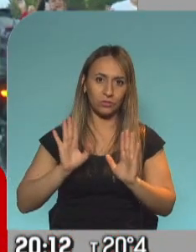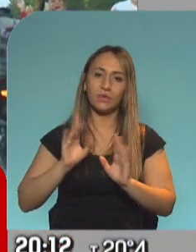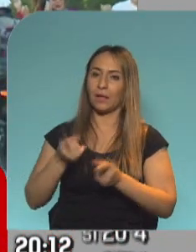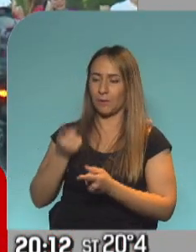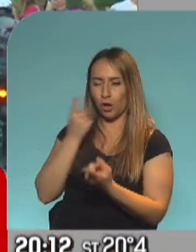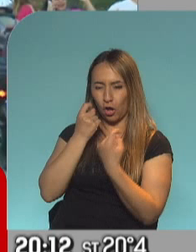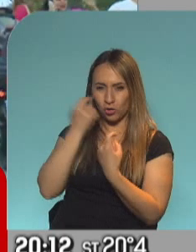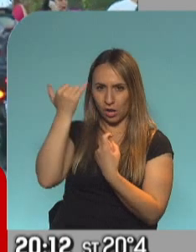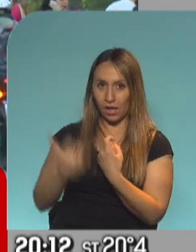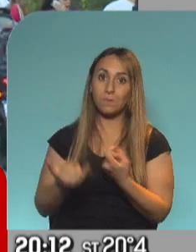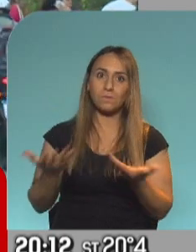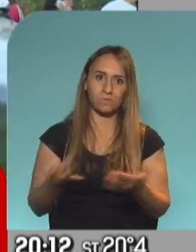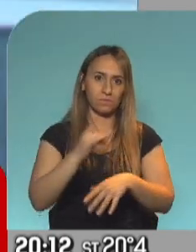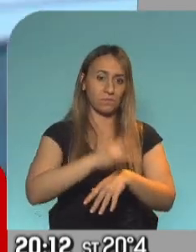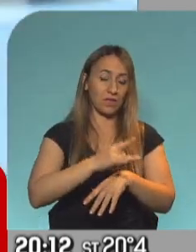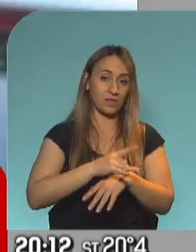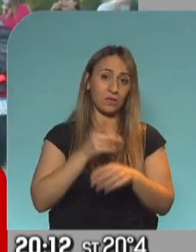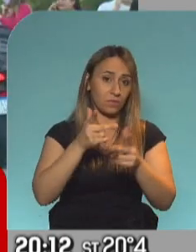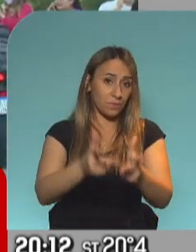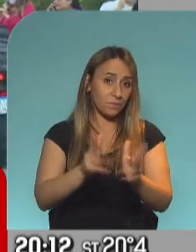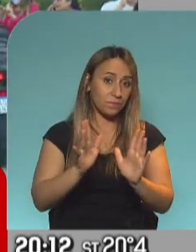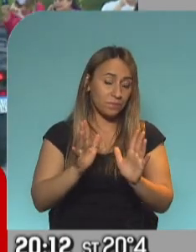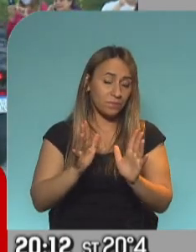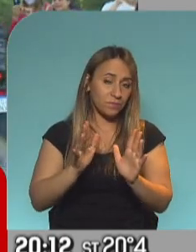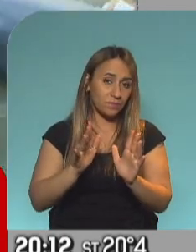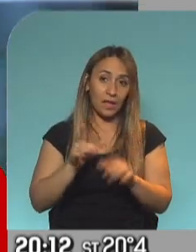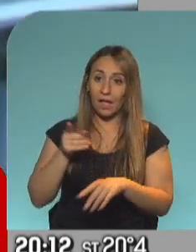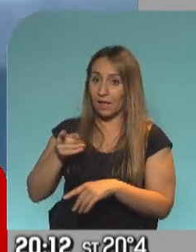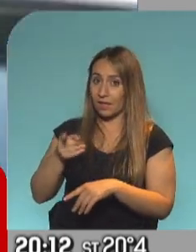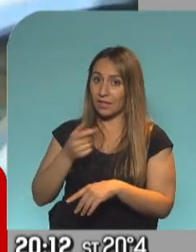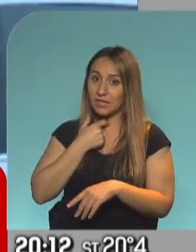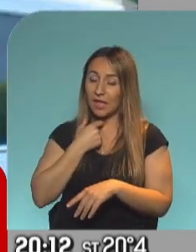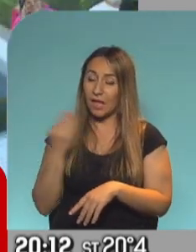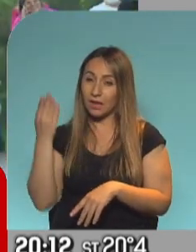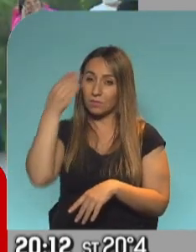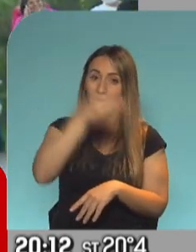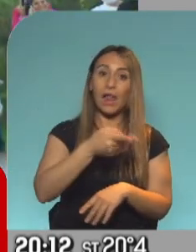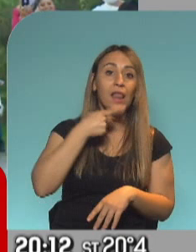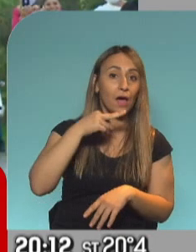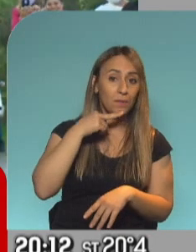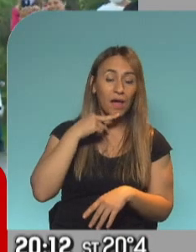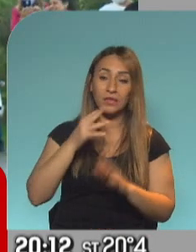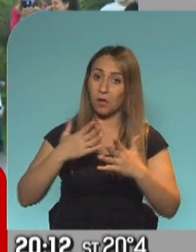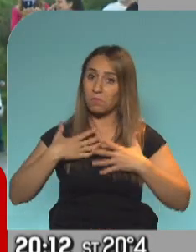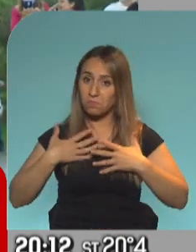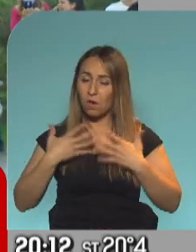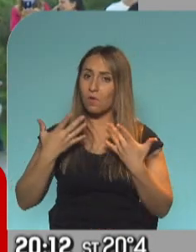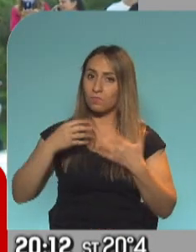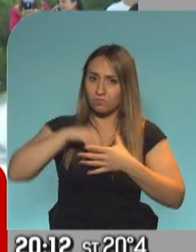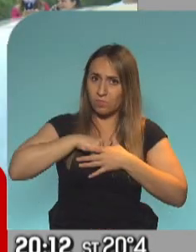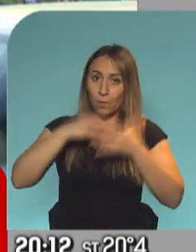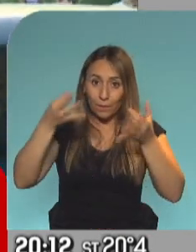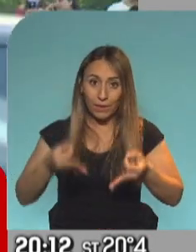vez hay que decir que si quiere ir a la plata y está en condiciones va a ir